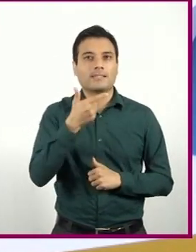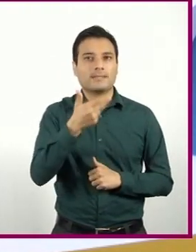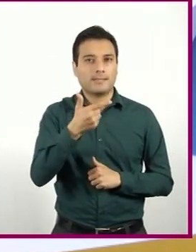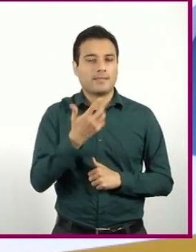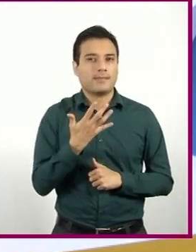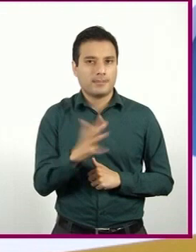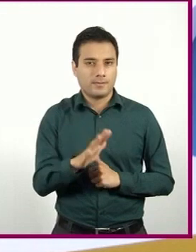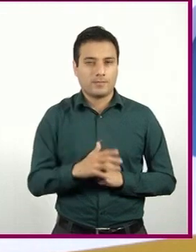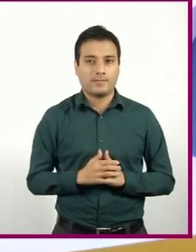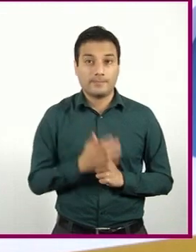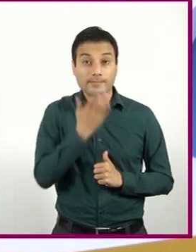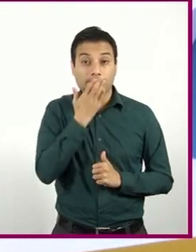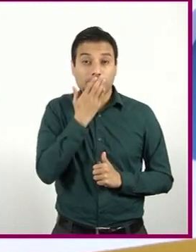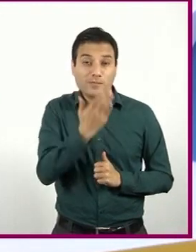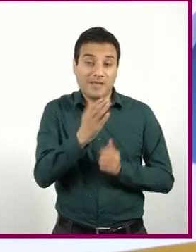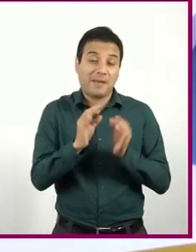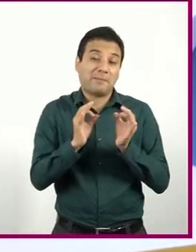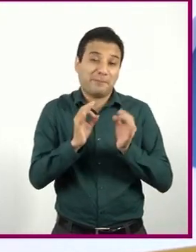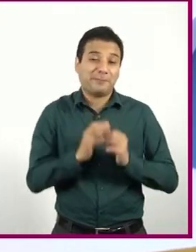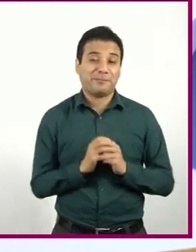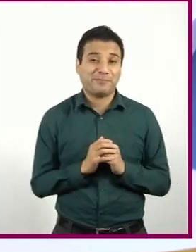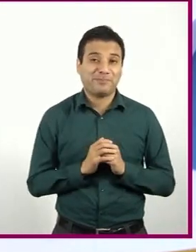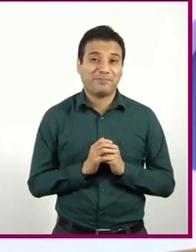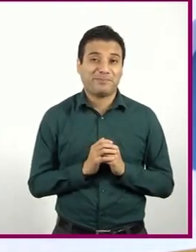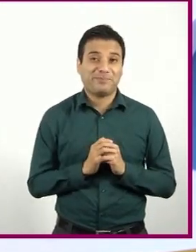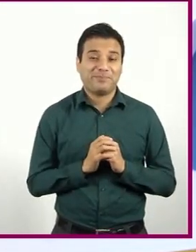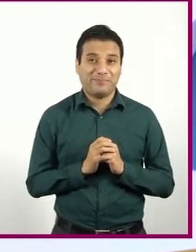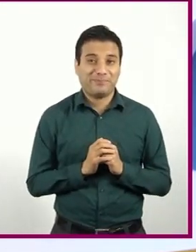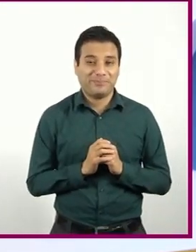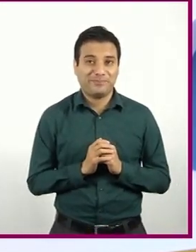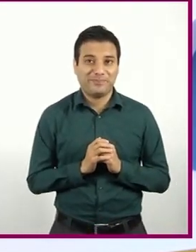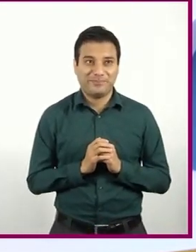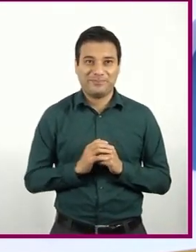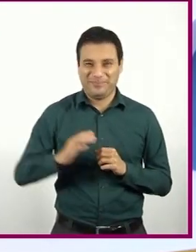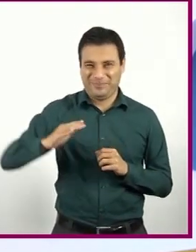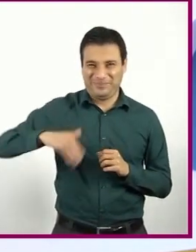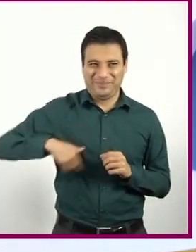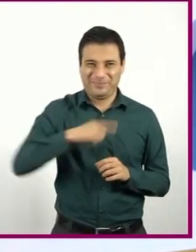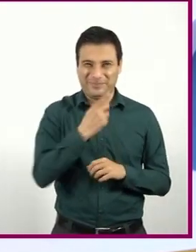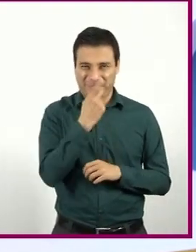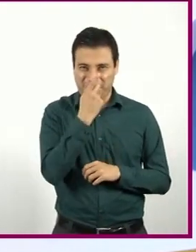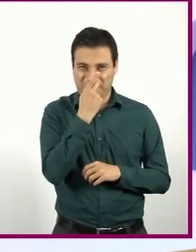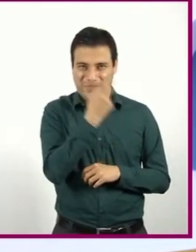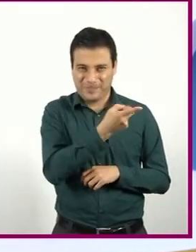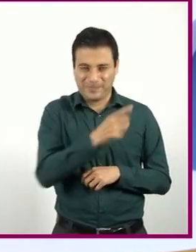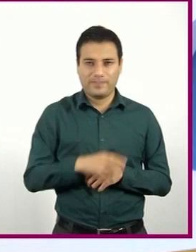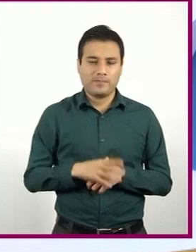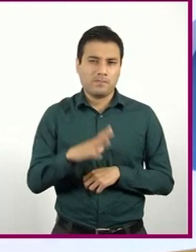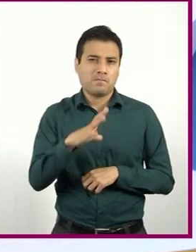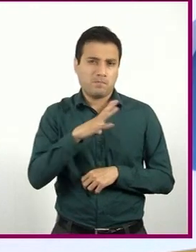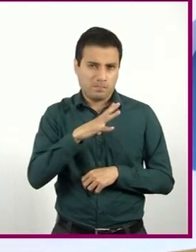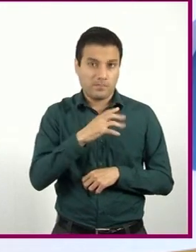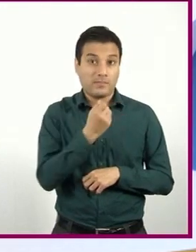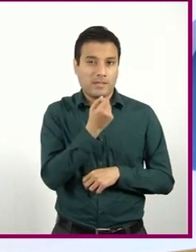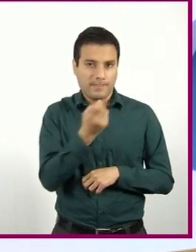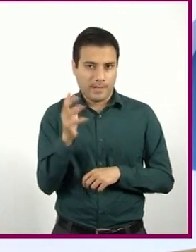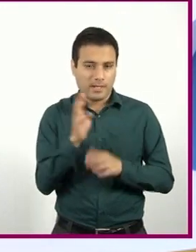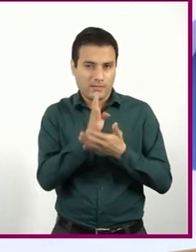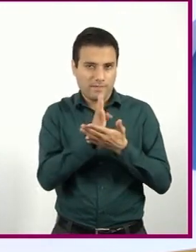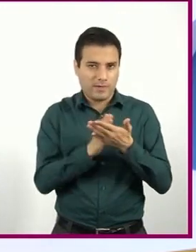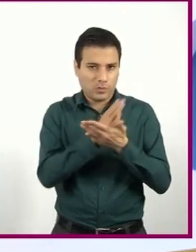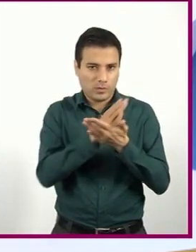décimos. ¡Excelente! Y retomando el comentario que hiciste de que hay varias fracciones entre otras dos